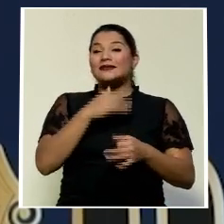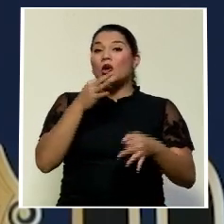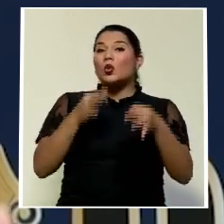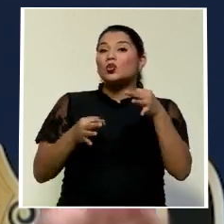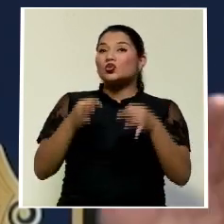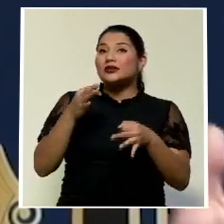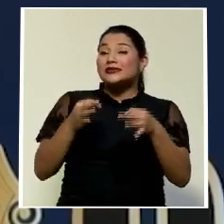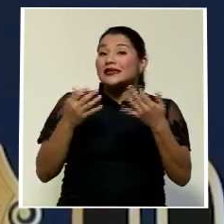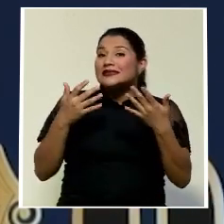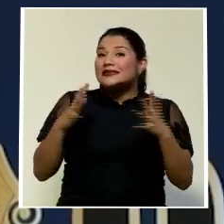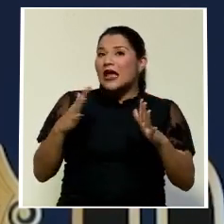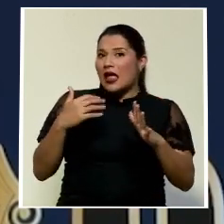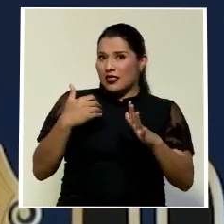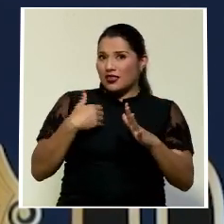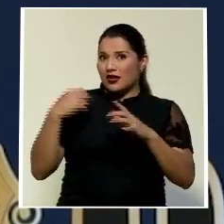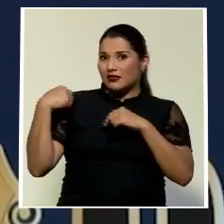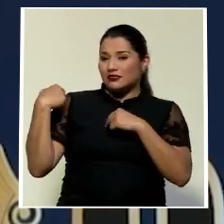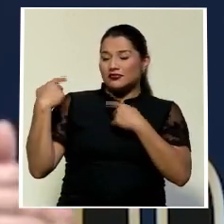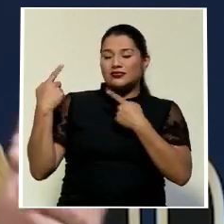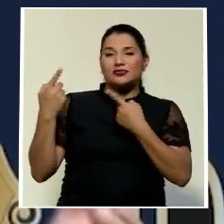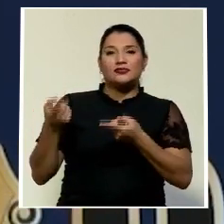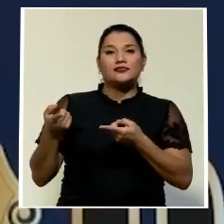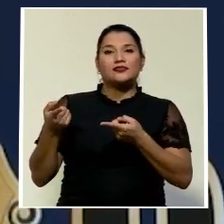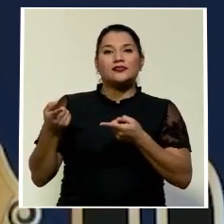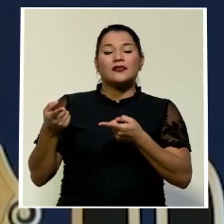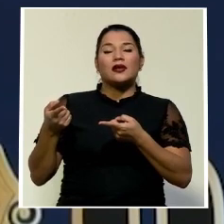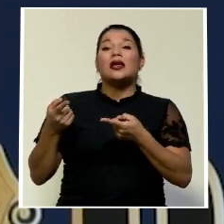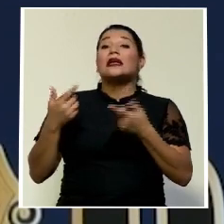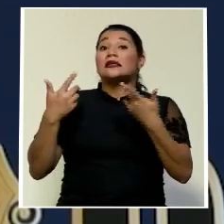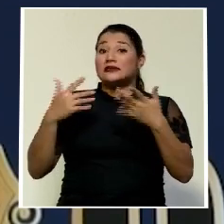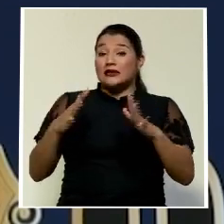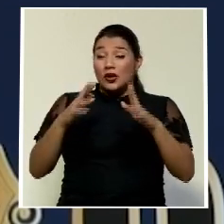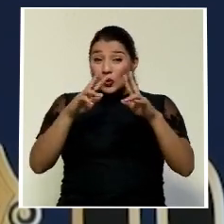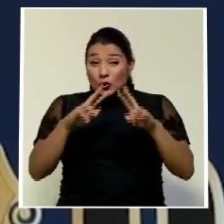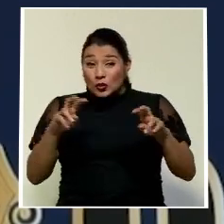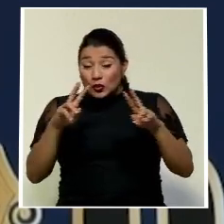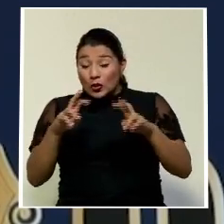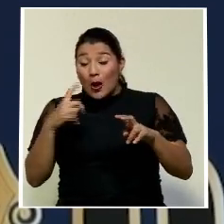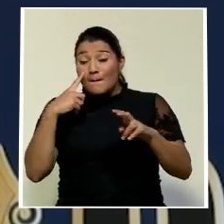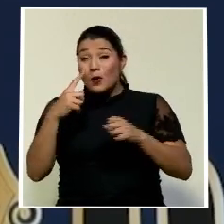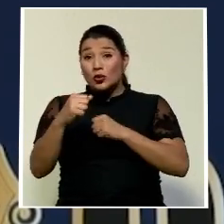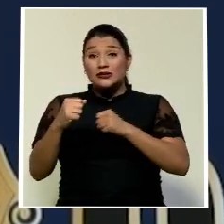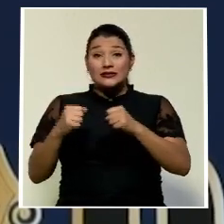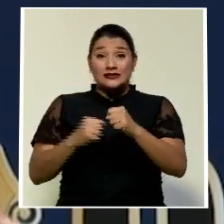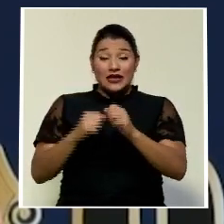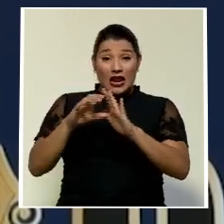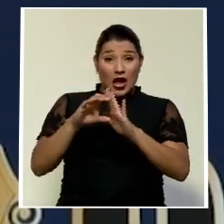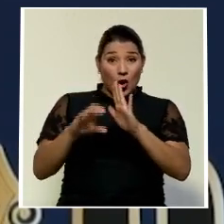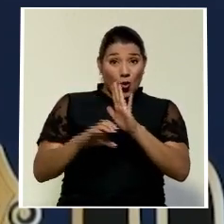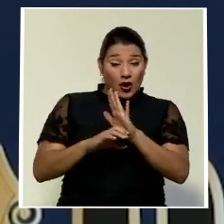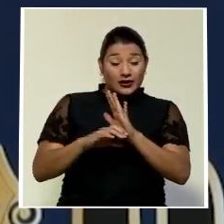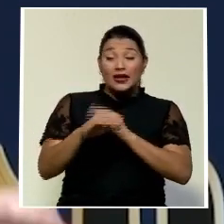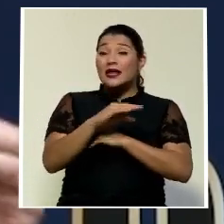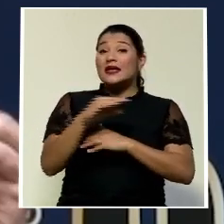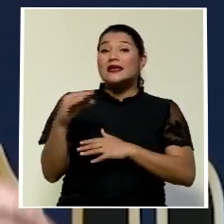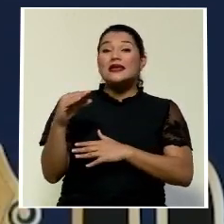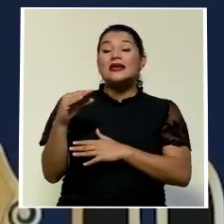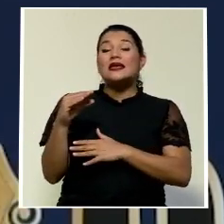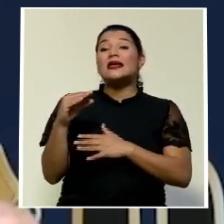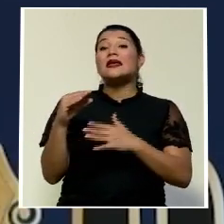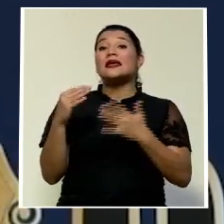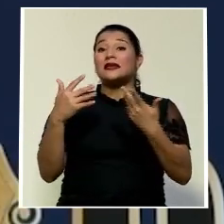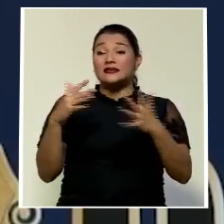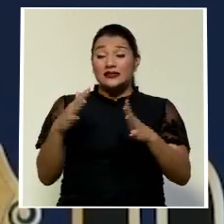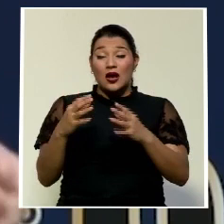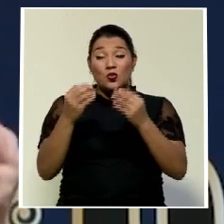ya tiene varios meses, ha sido analizada por la Sala Constitucional y ha provocado